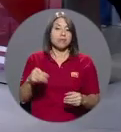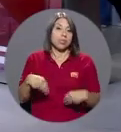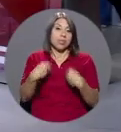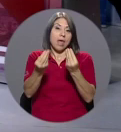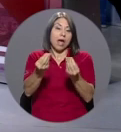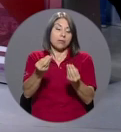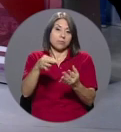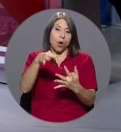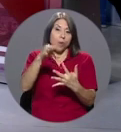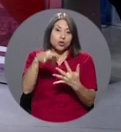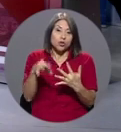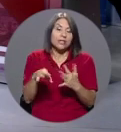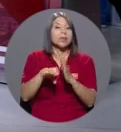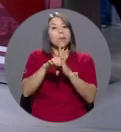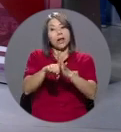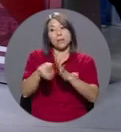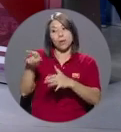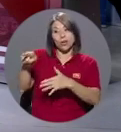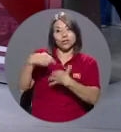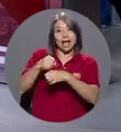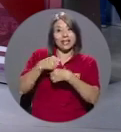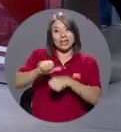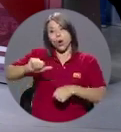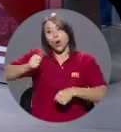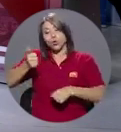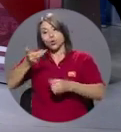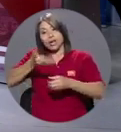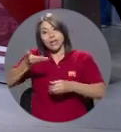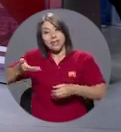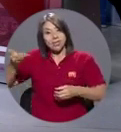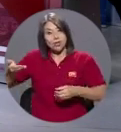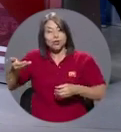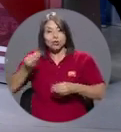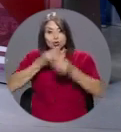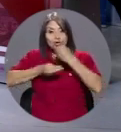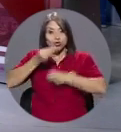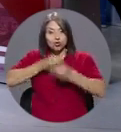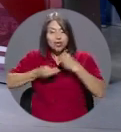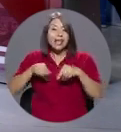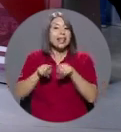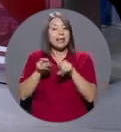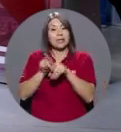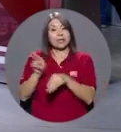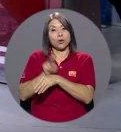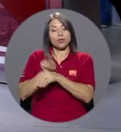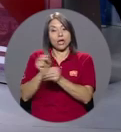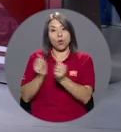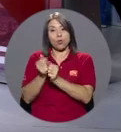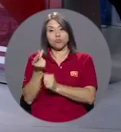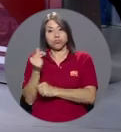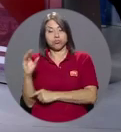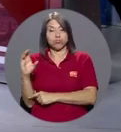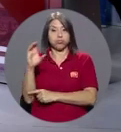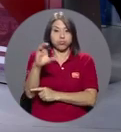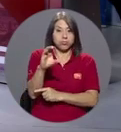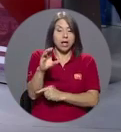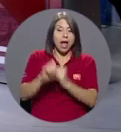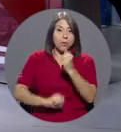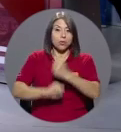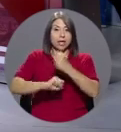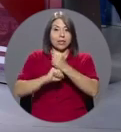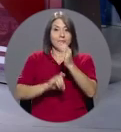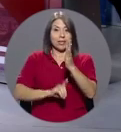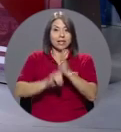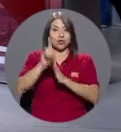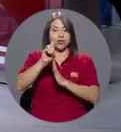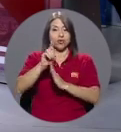sino que dan otras alternativas, como por ejemplo la fabricación de alimentos, que también es un fuerte capital de inversión extranjera y que ha